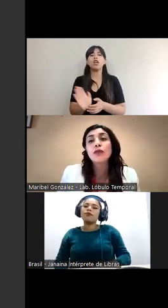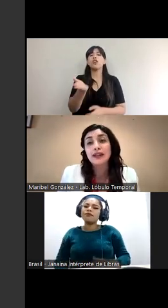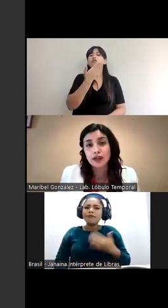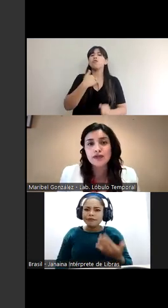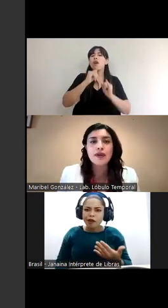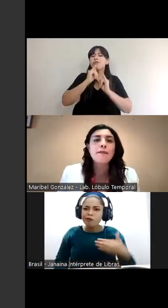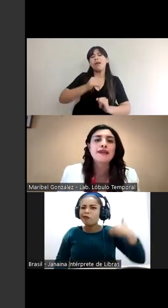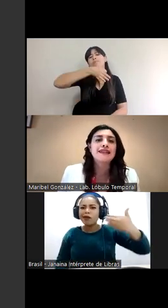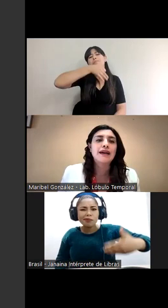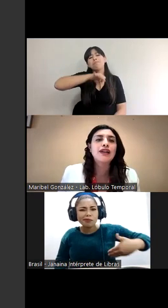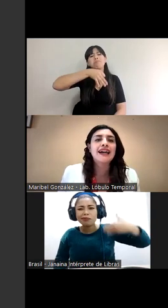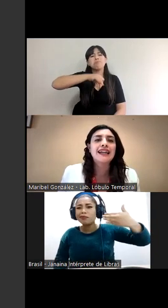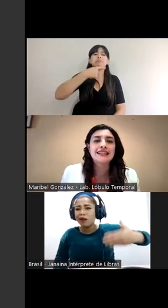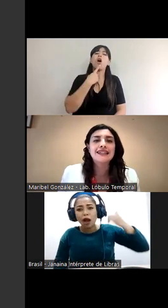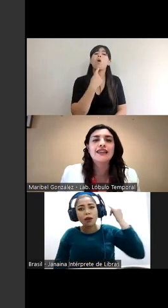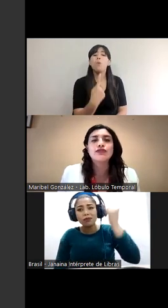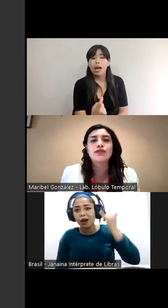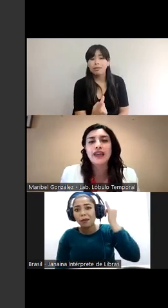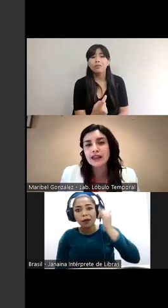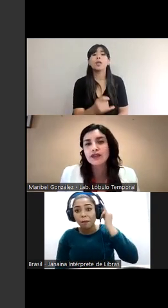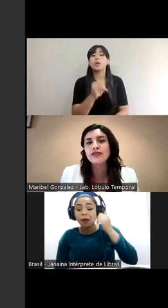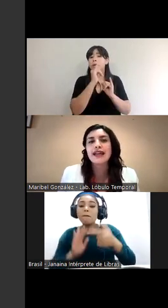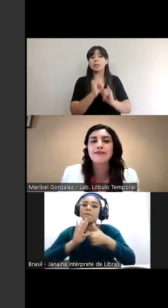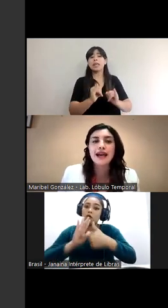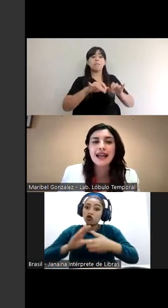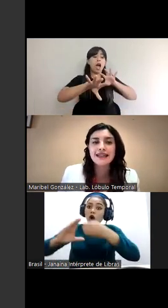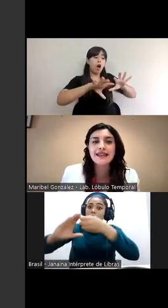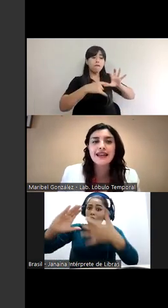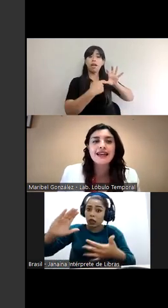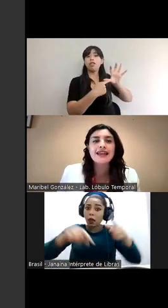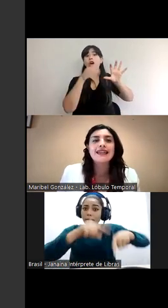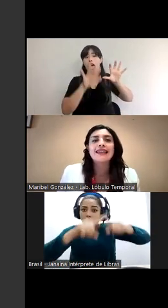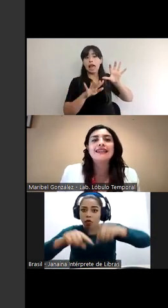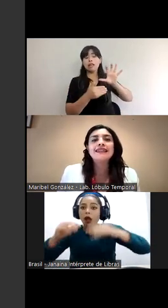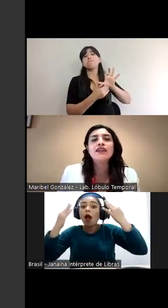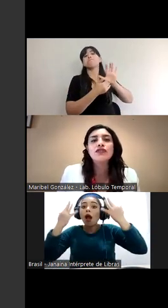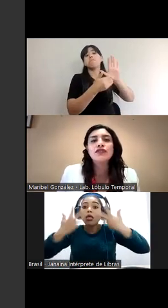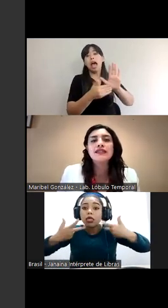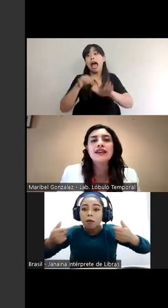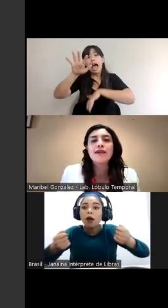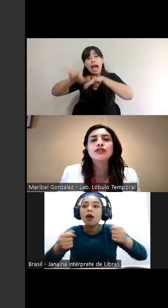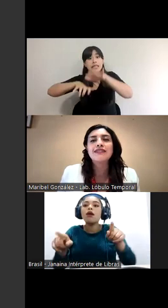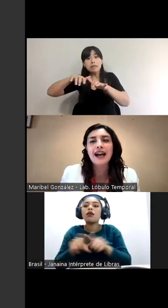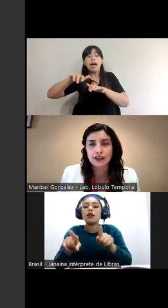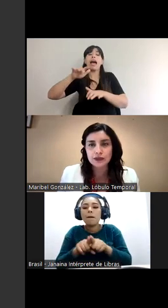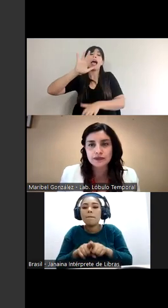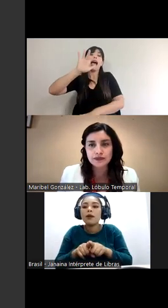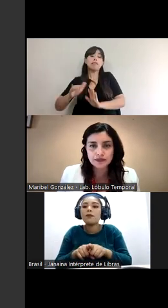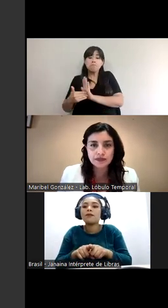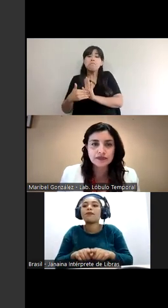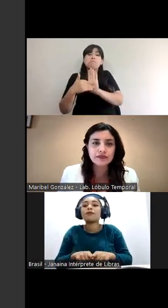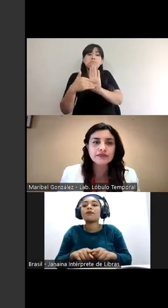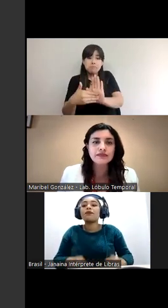narraciones de cuentos. Presentamos las características de los objetos, animales, de las distintas cosas que vamos trabajando.